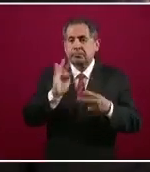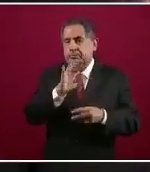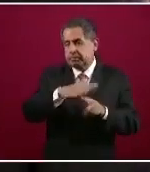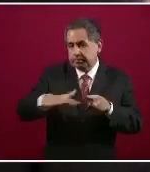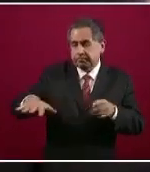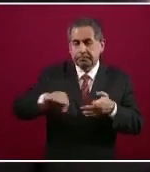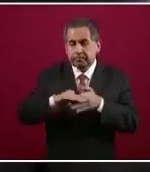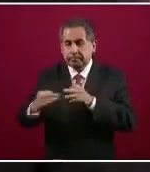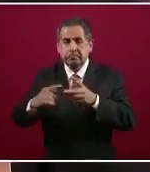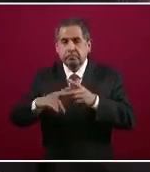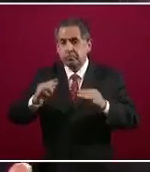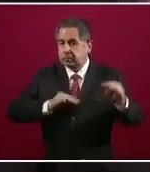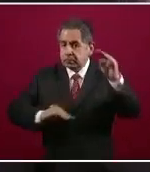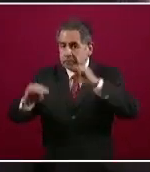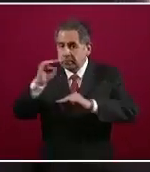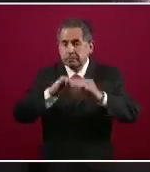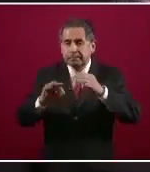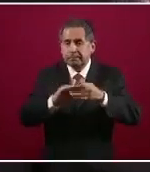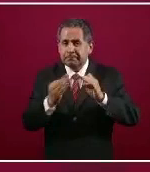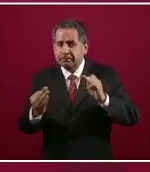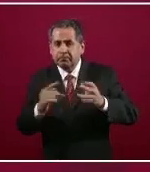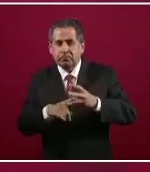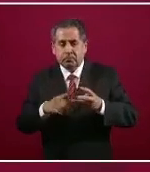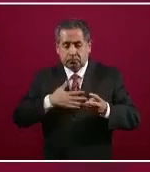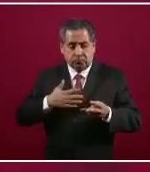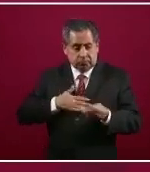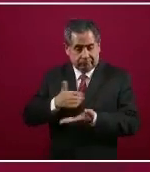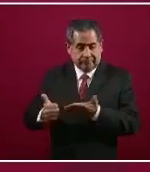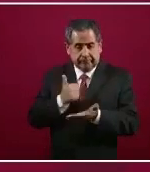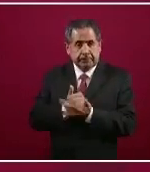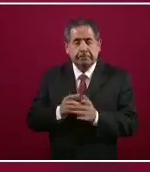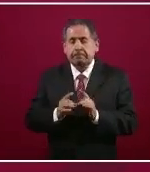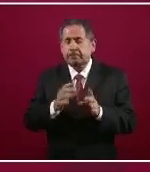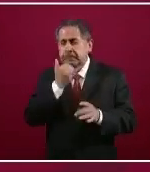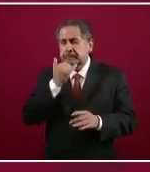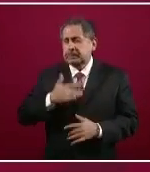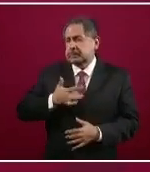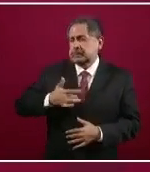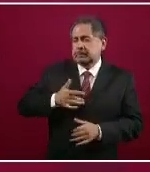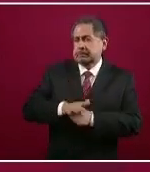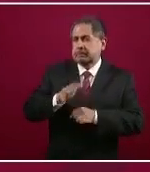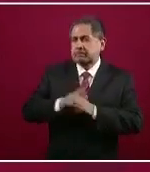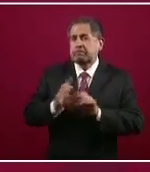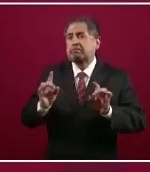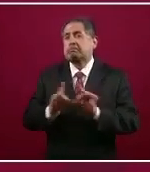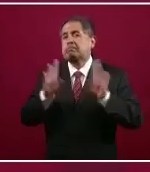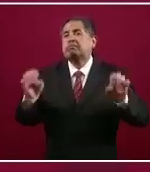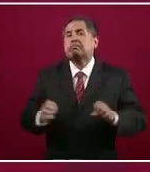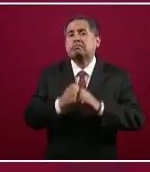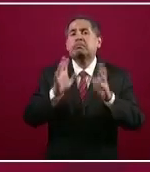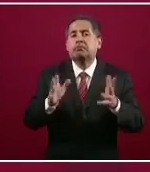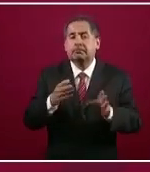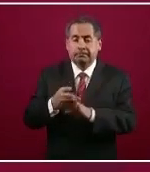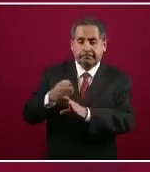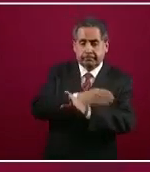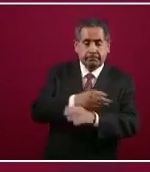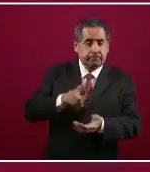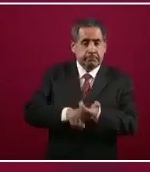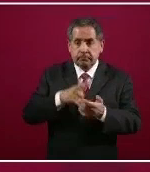vivo en el centro del país, identificar a qué riesgos me encuentro expuesto. Tener un plan familiar de protección